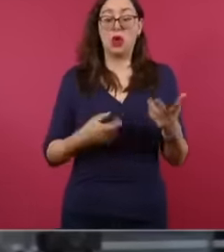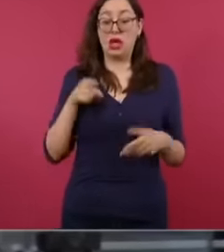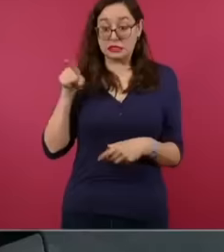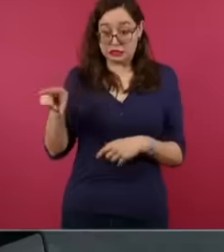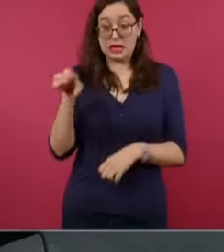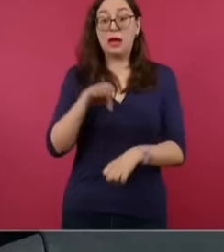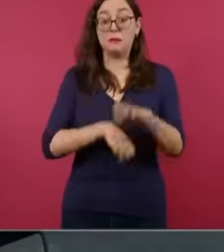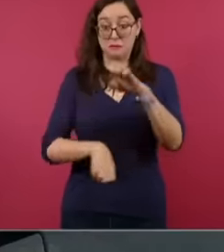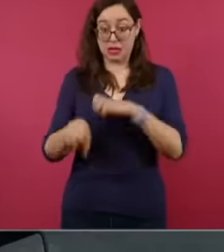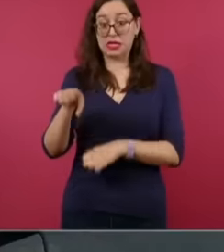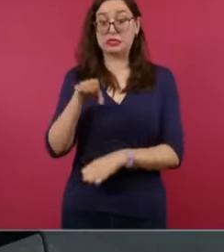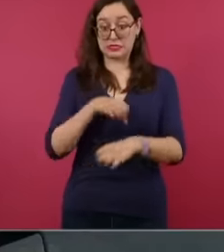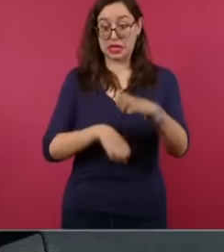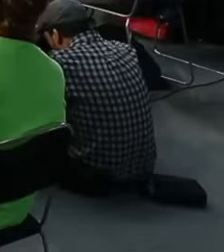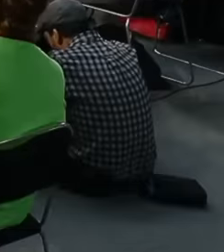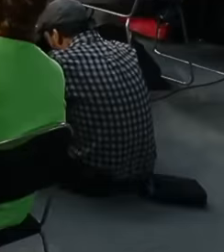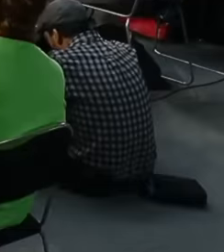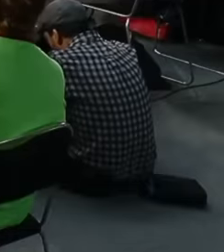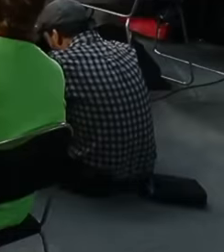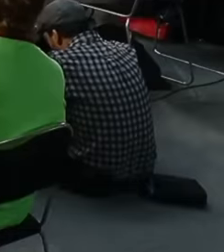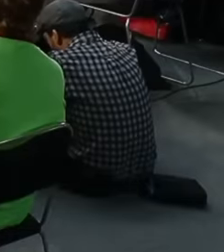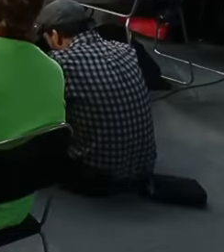crea este muchacho, Aro,